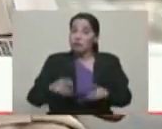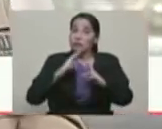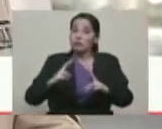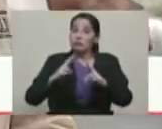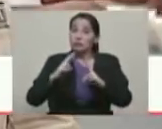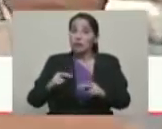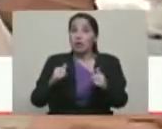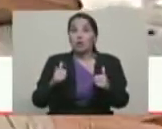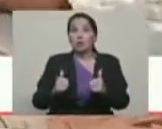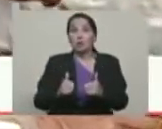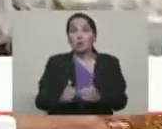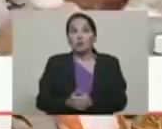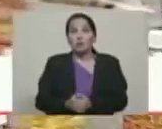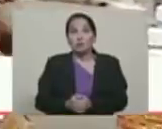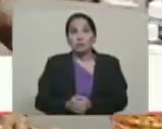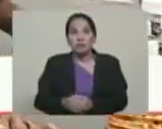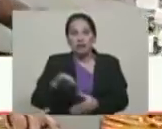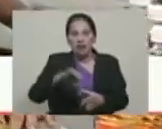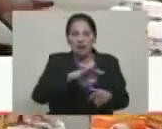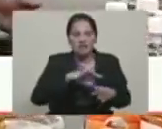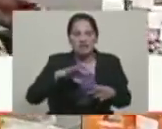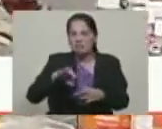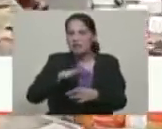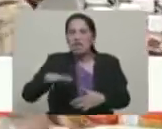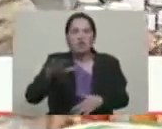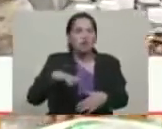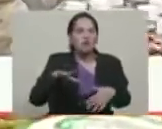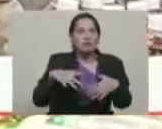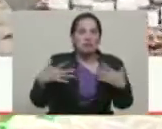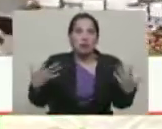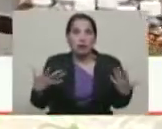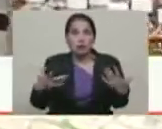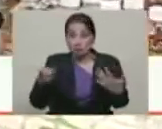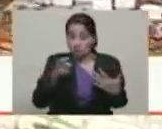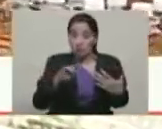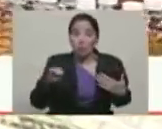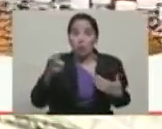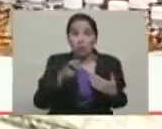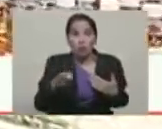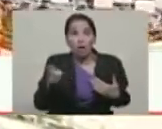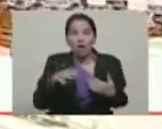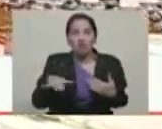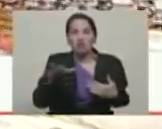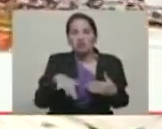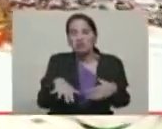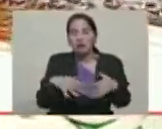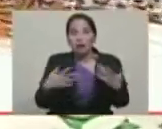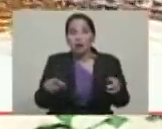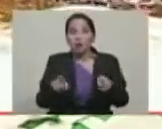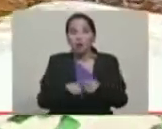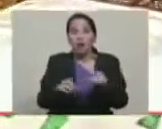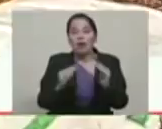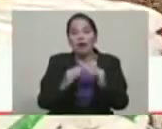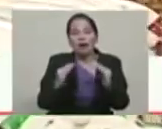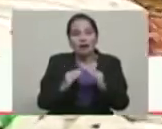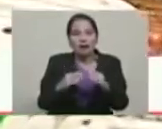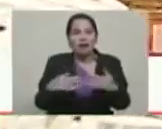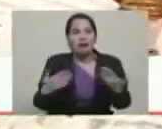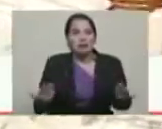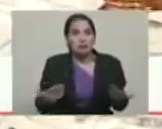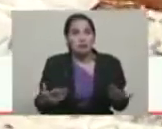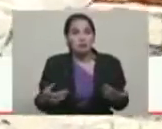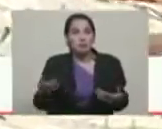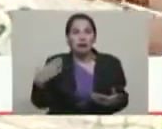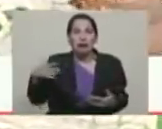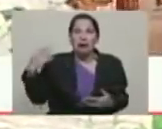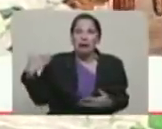que hay. La semilla, hay que buscarla. ¿Dónde está la semilla? Ustedes saben dónde están las semillas, en el hogar. Una vez Héctor Rodríguez,